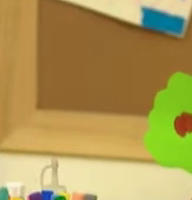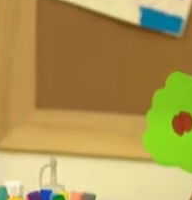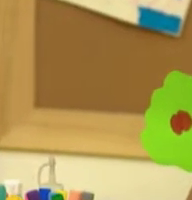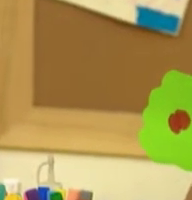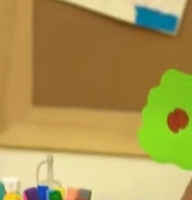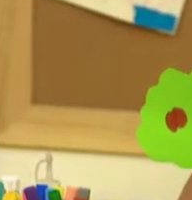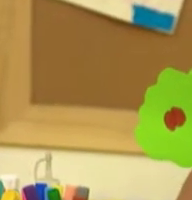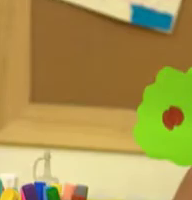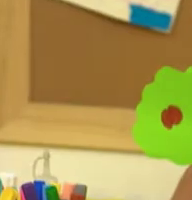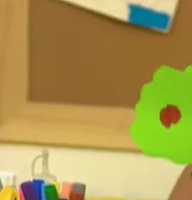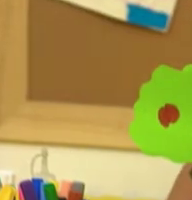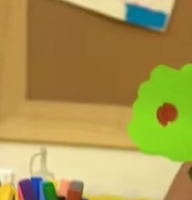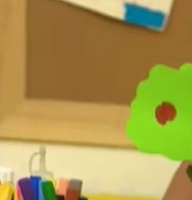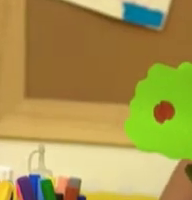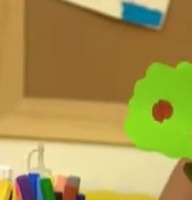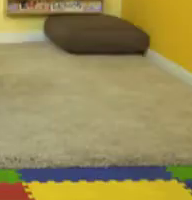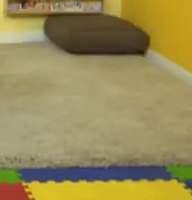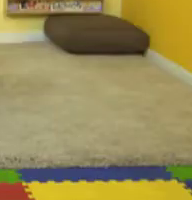¿Cómo vas, Ramón?